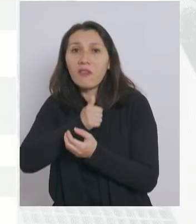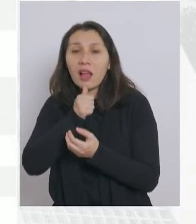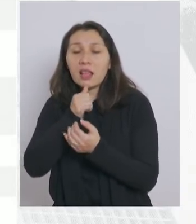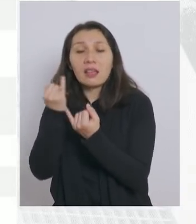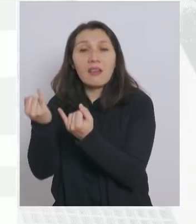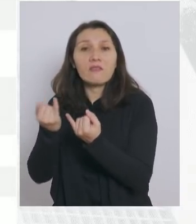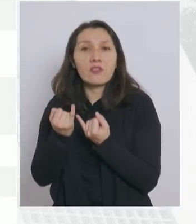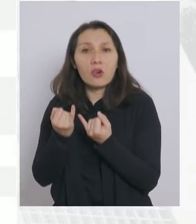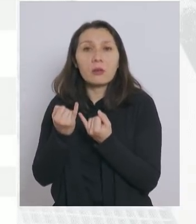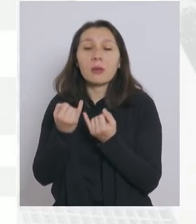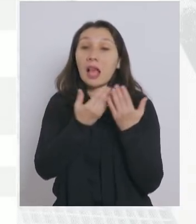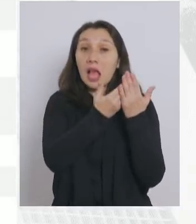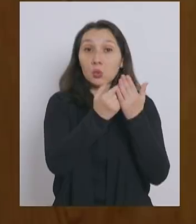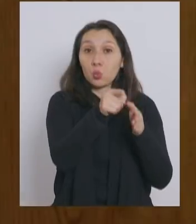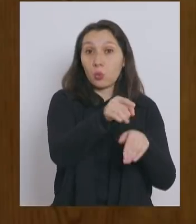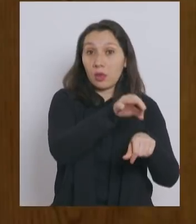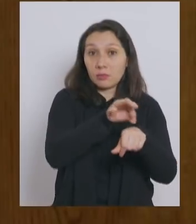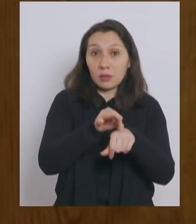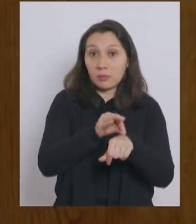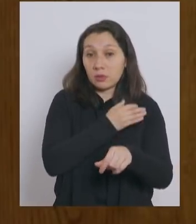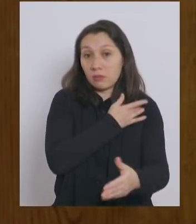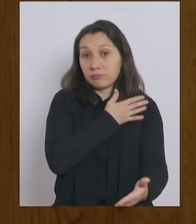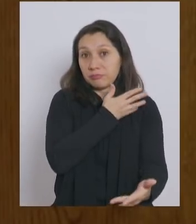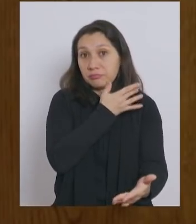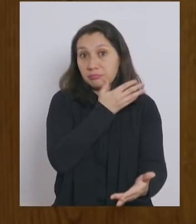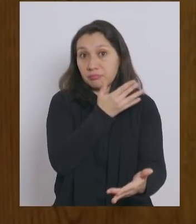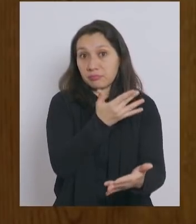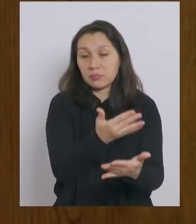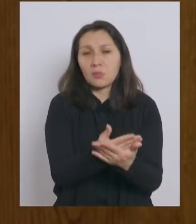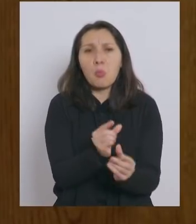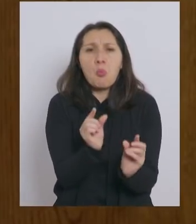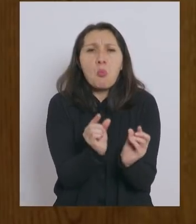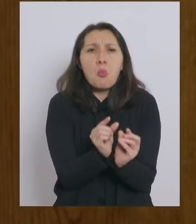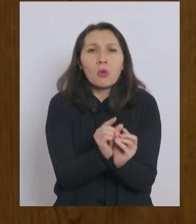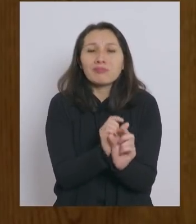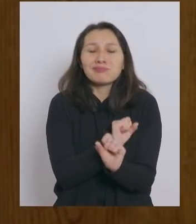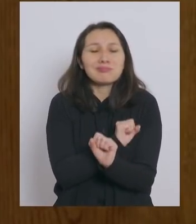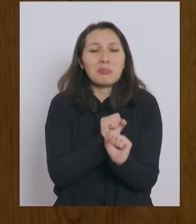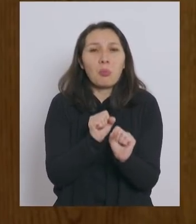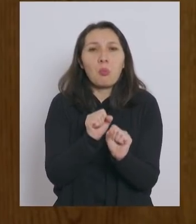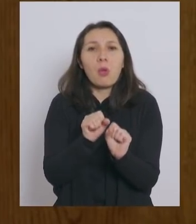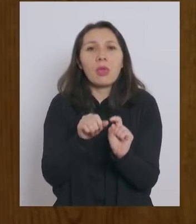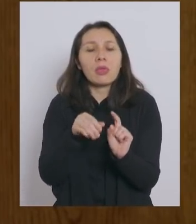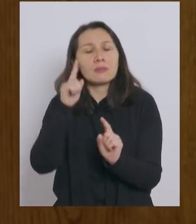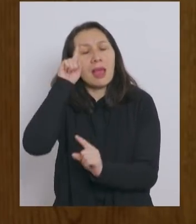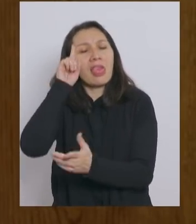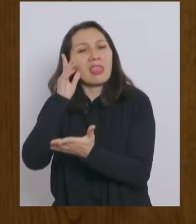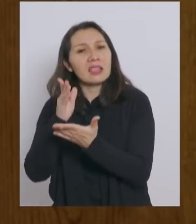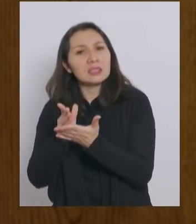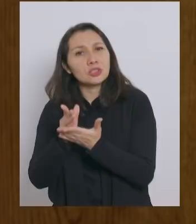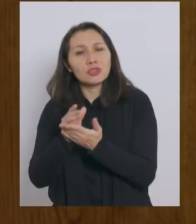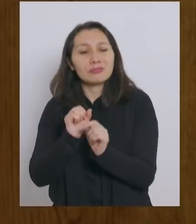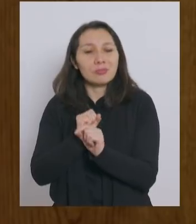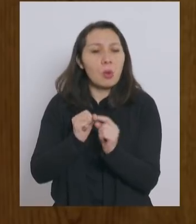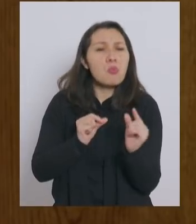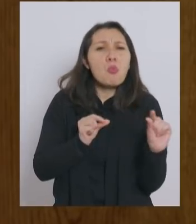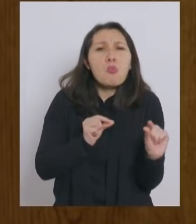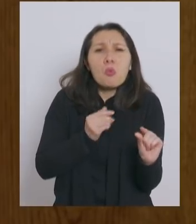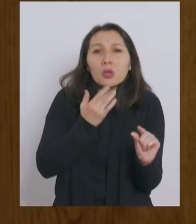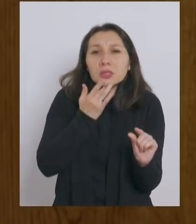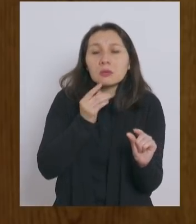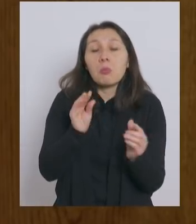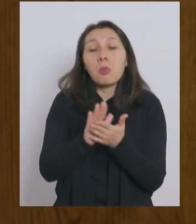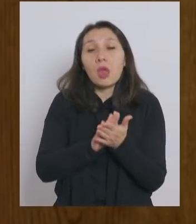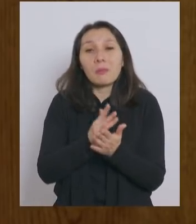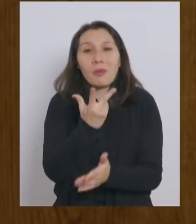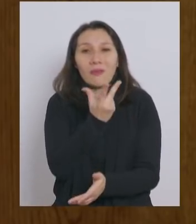datos provenientes de los estudios clínicos hasta el momento son escasos y no permiten tomar ciertas decisiones, como es el uso